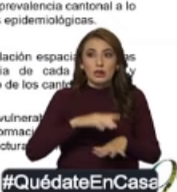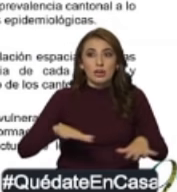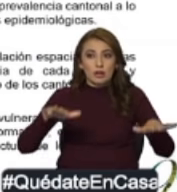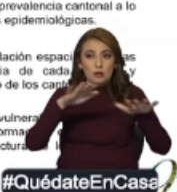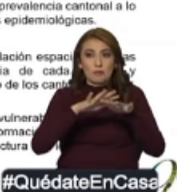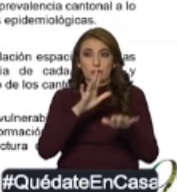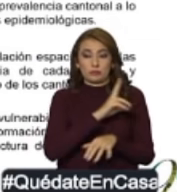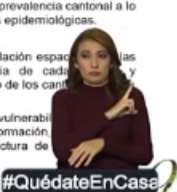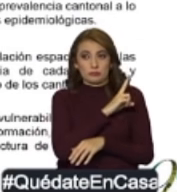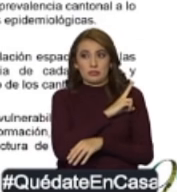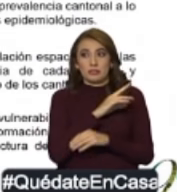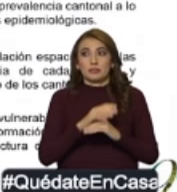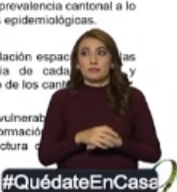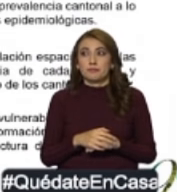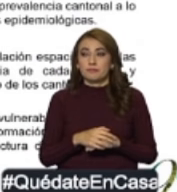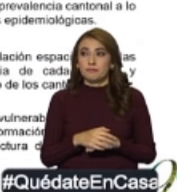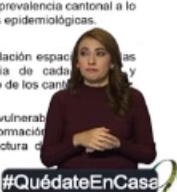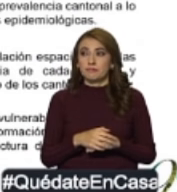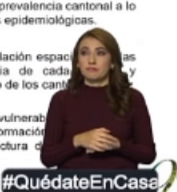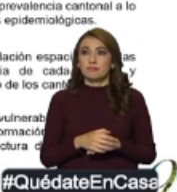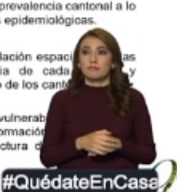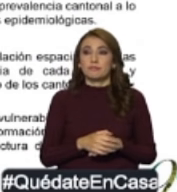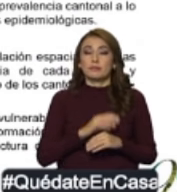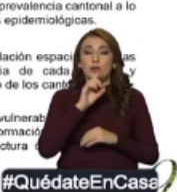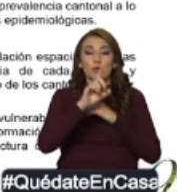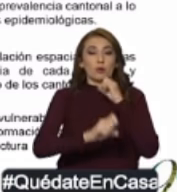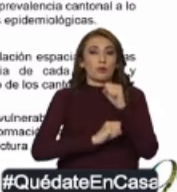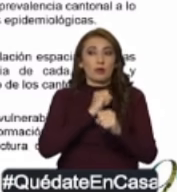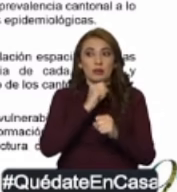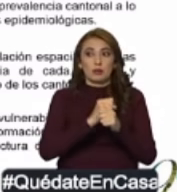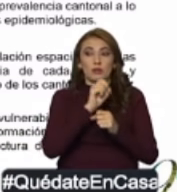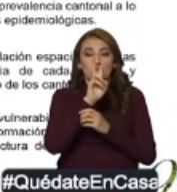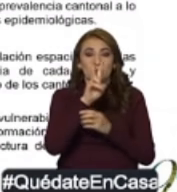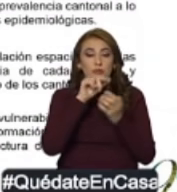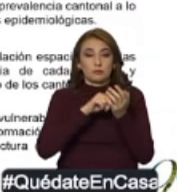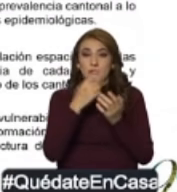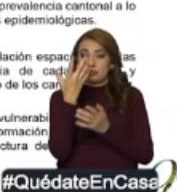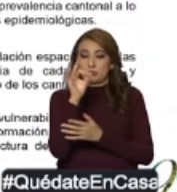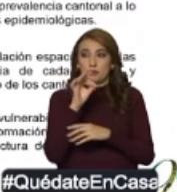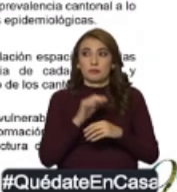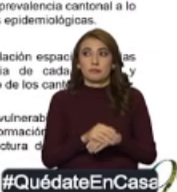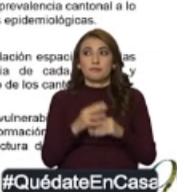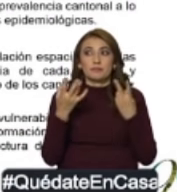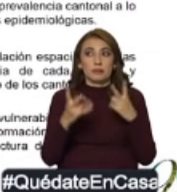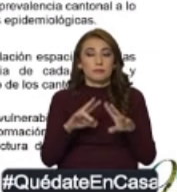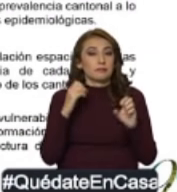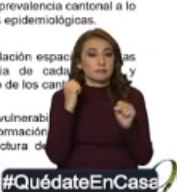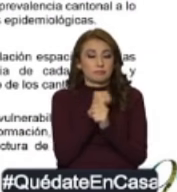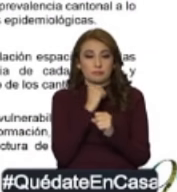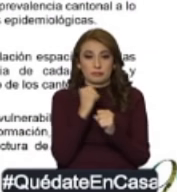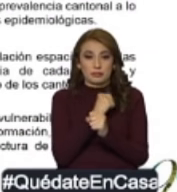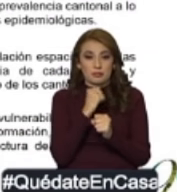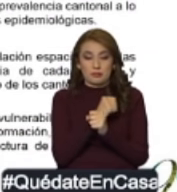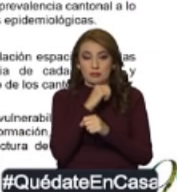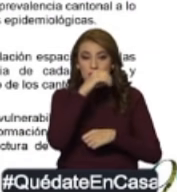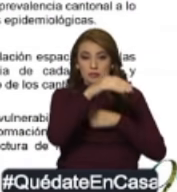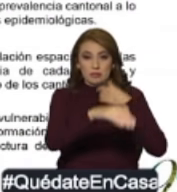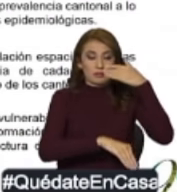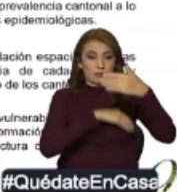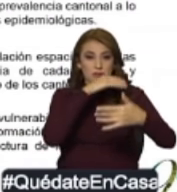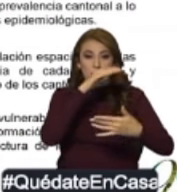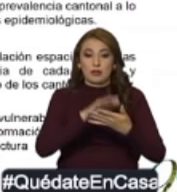de Cuenca al año 2019. Además, hemos trabajado sobre la unidad espacial nivel